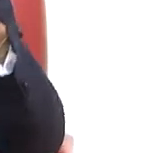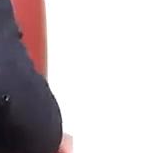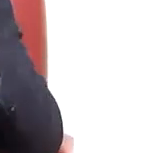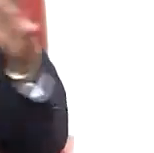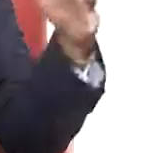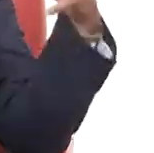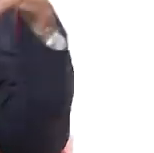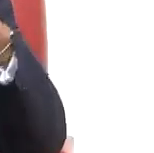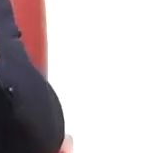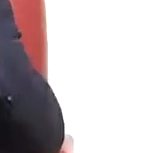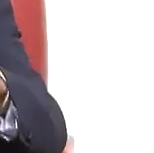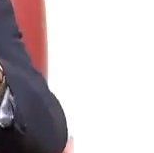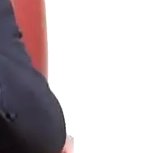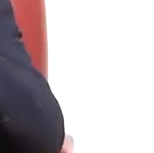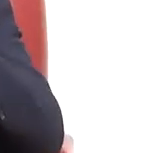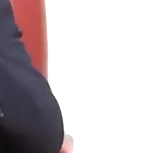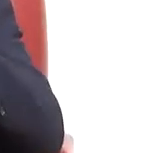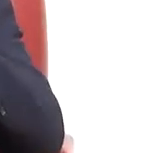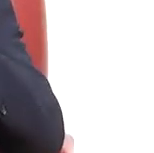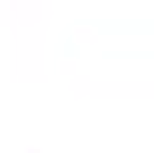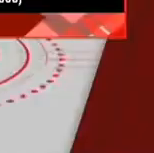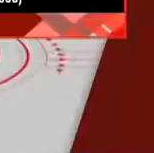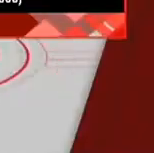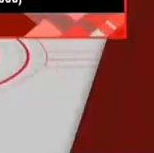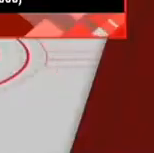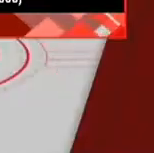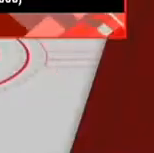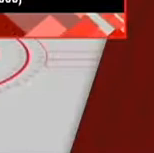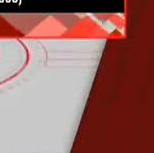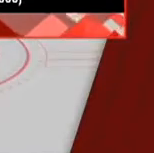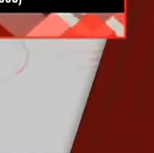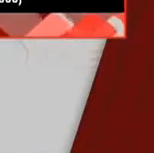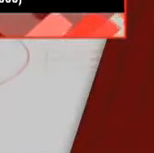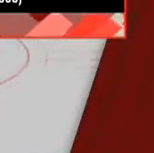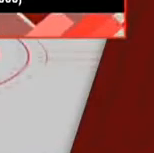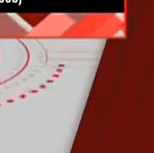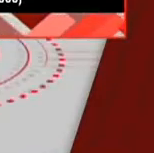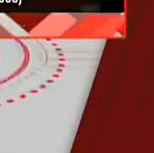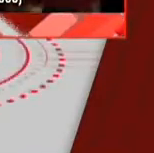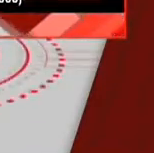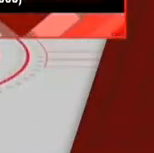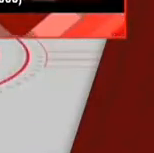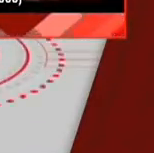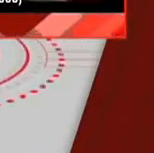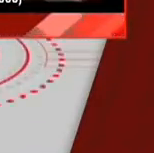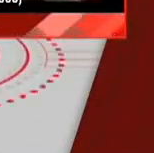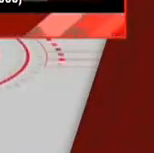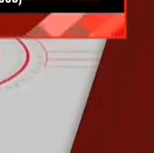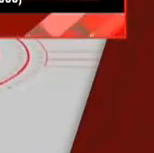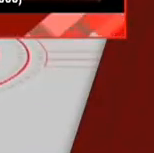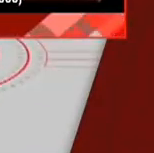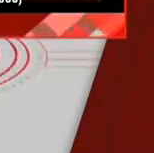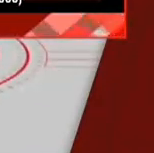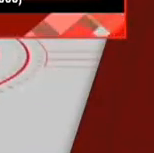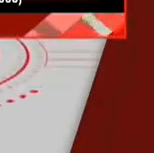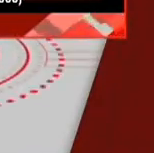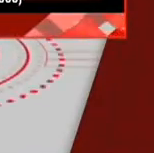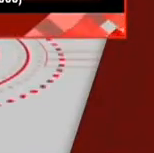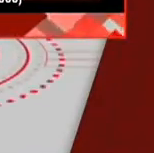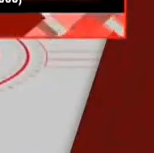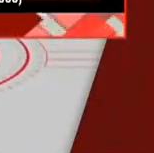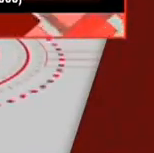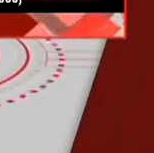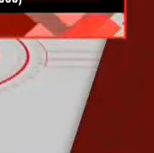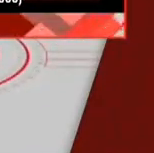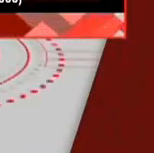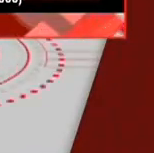información respecto a las diferentes áreas de aterrizaje profesional de la psicología. Repito, originalmente solamente era la psicología clínica la que se veía como